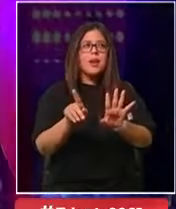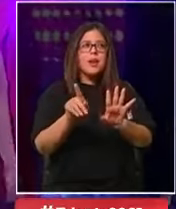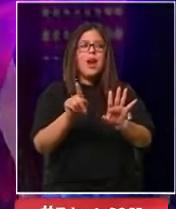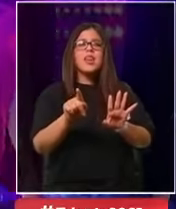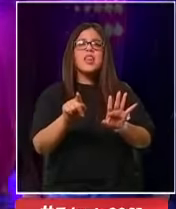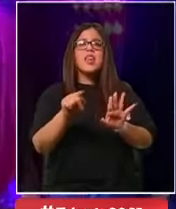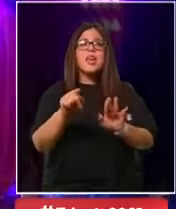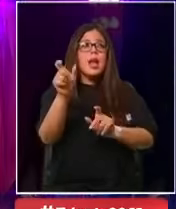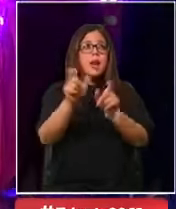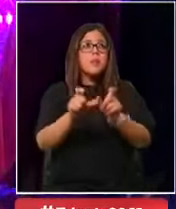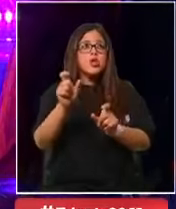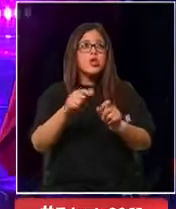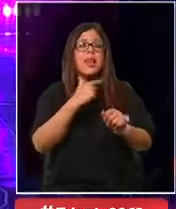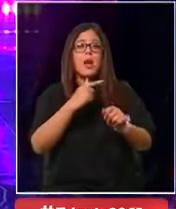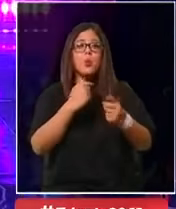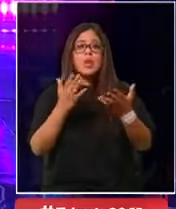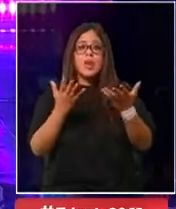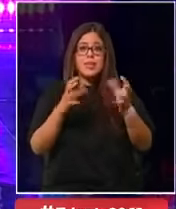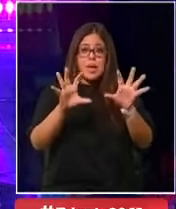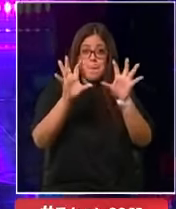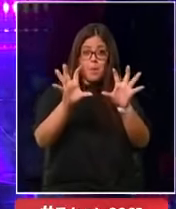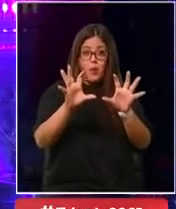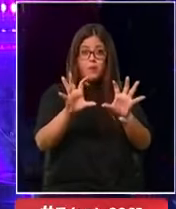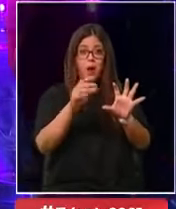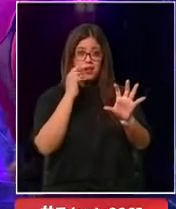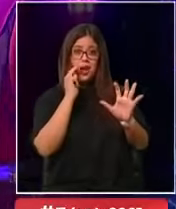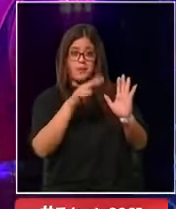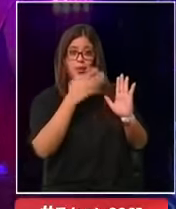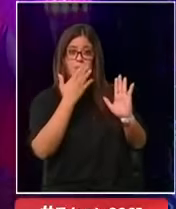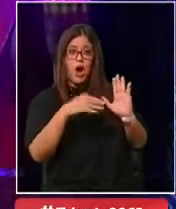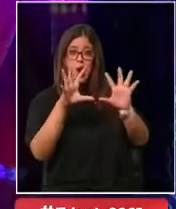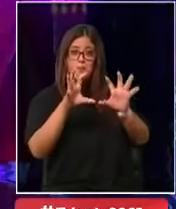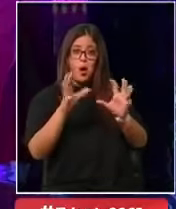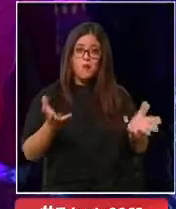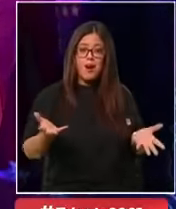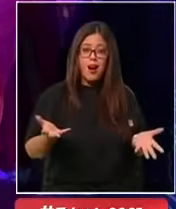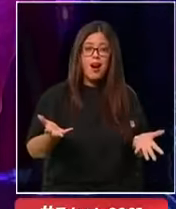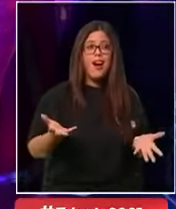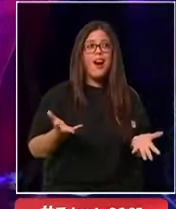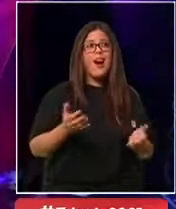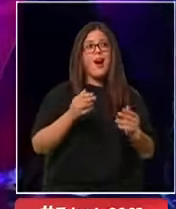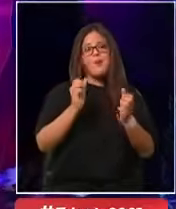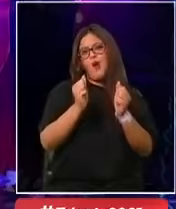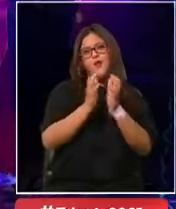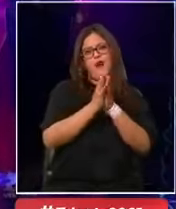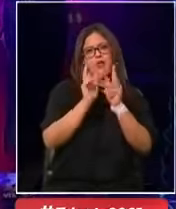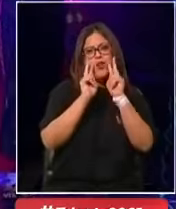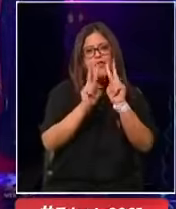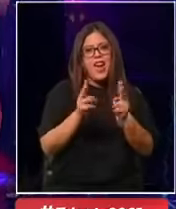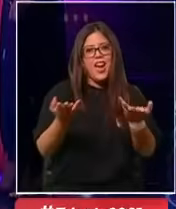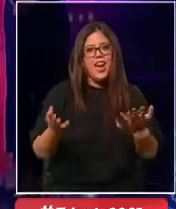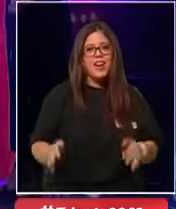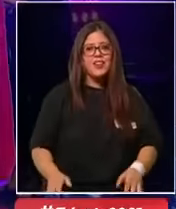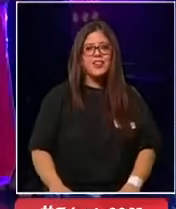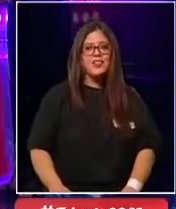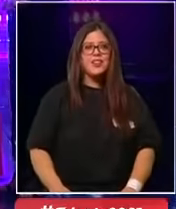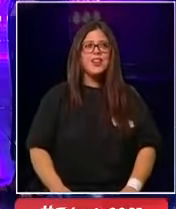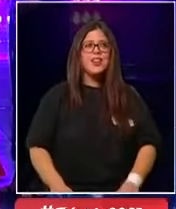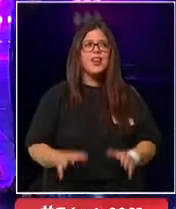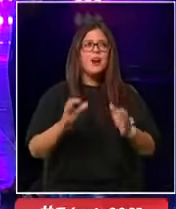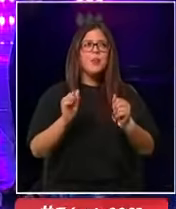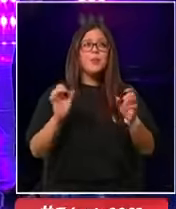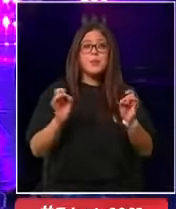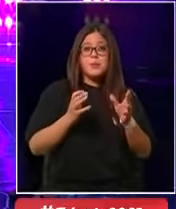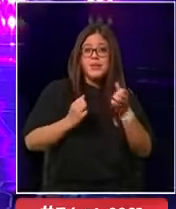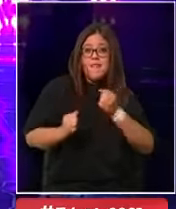las pompas. Yo no sé si han visto mejor pompa porque... Ve, por favor. Oye, bueno, pero ¿podemos seguir cantando un poquito más,